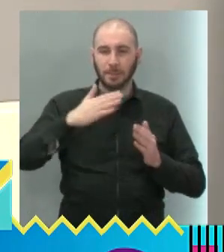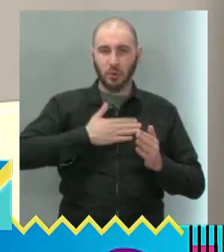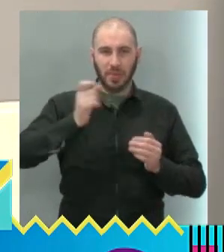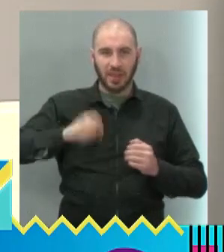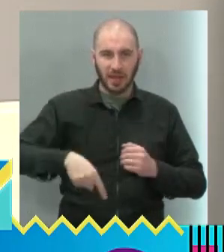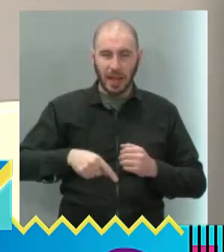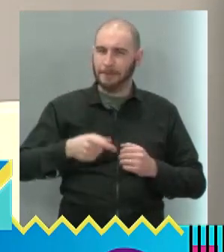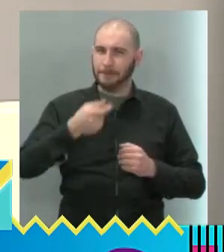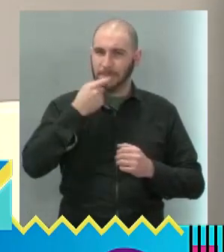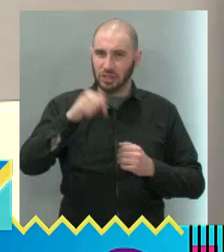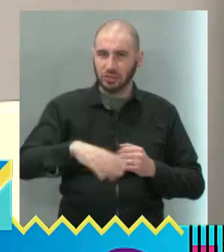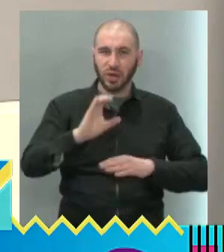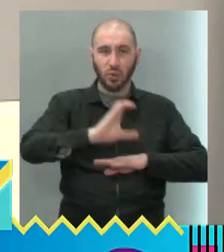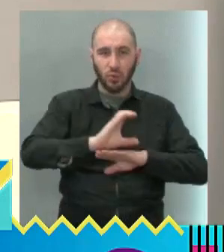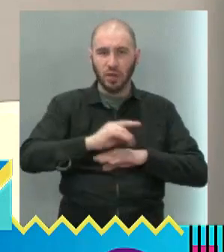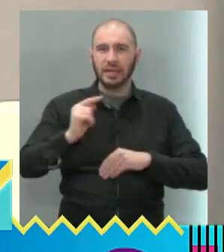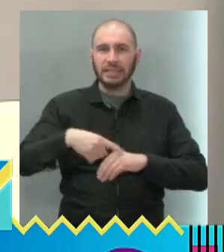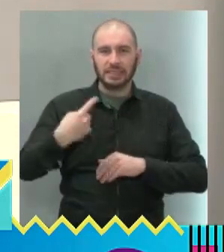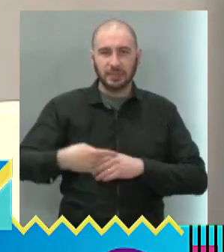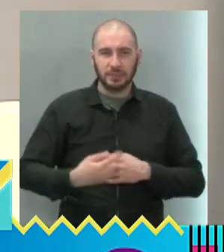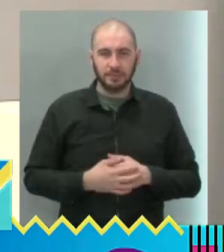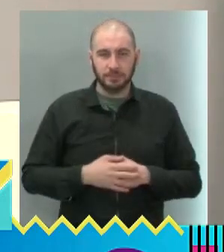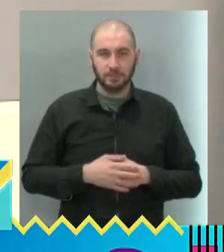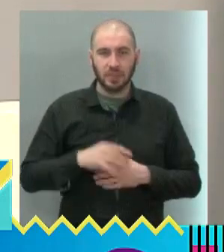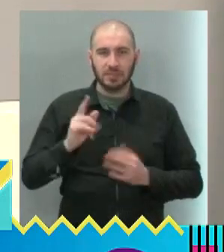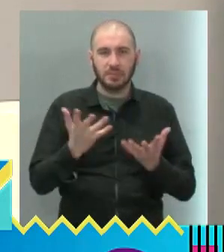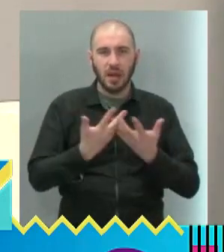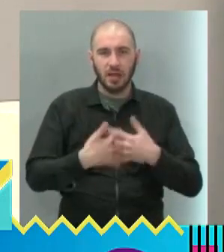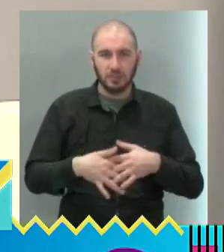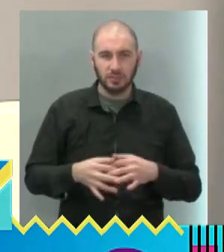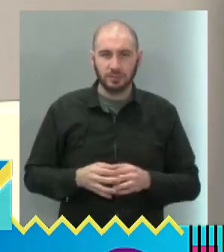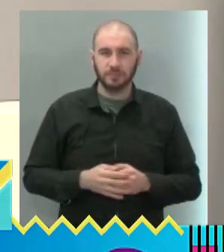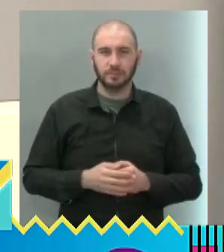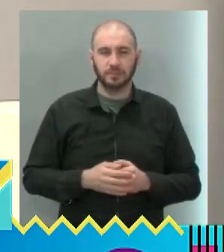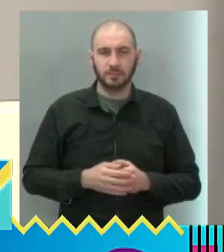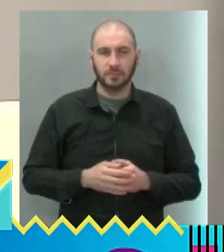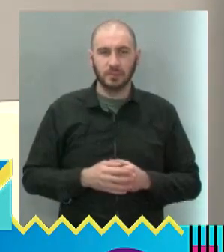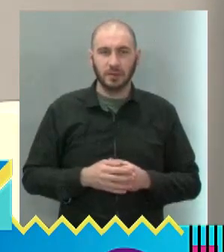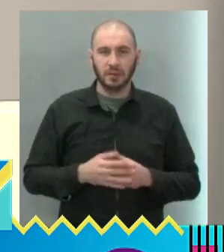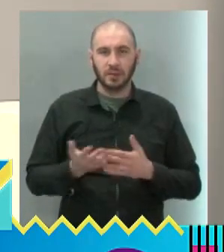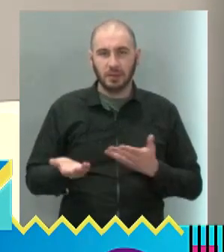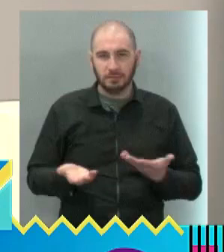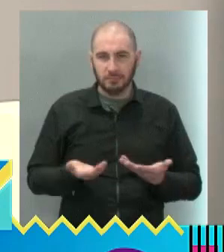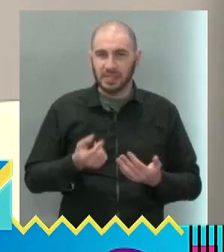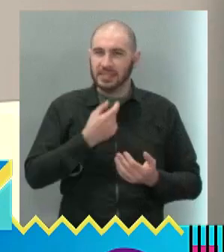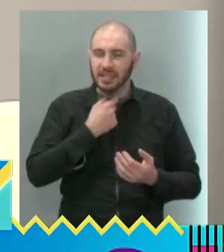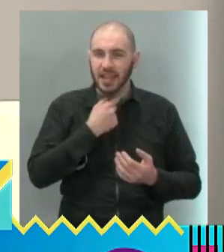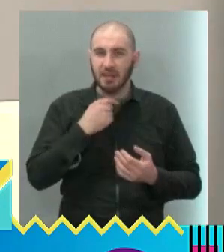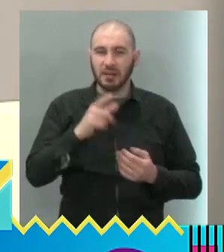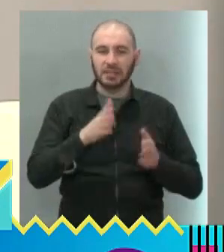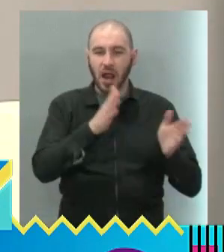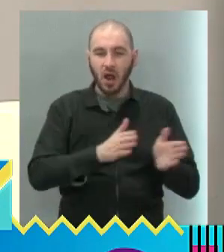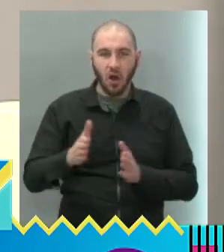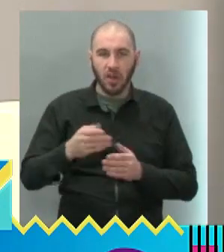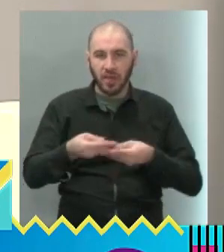es Mendoza y Cuyo siempre había tenido una relación de haber pretendido ser una